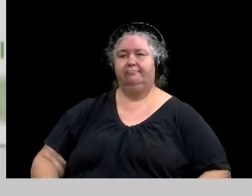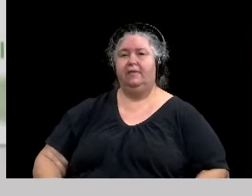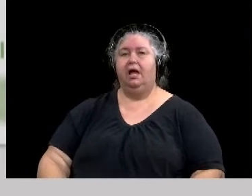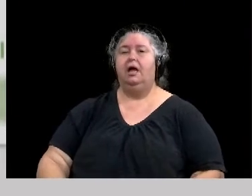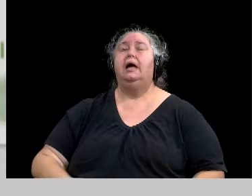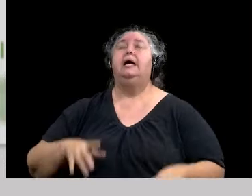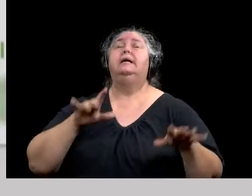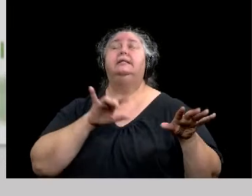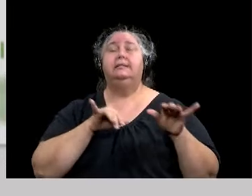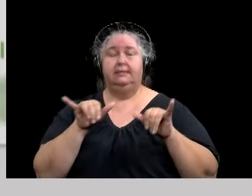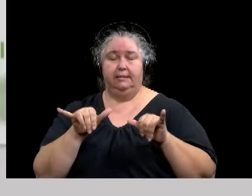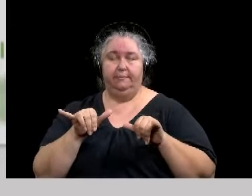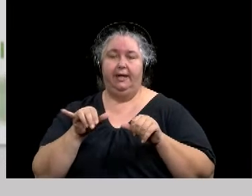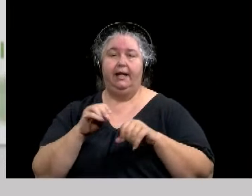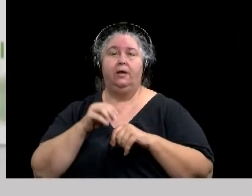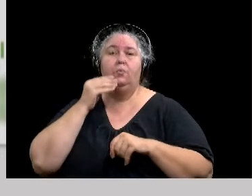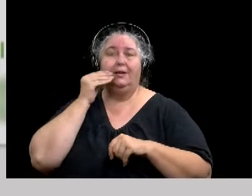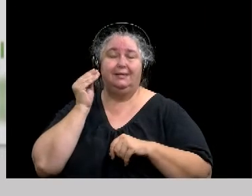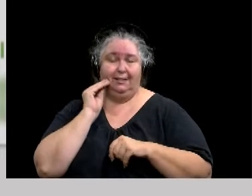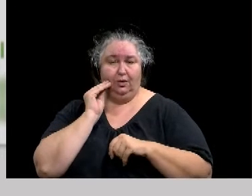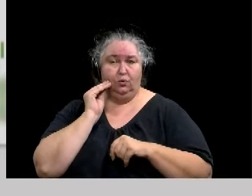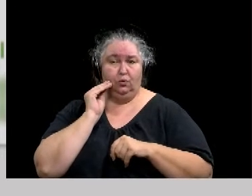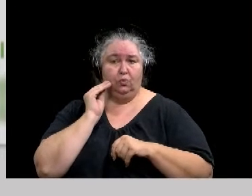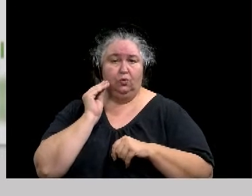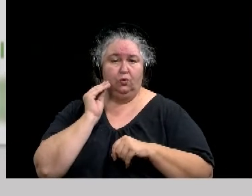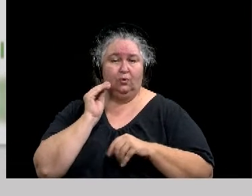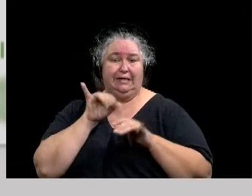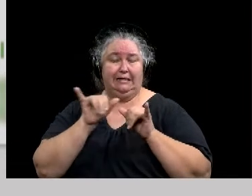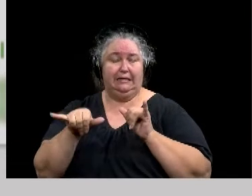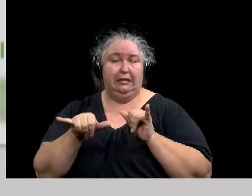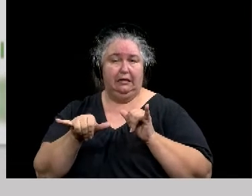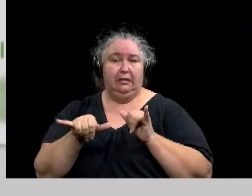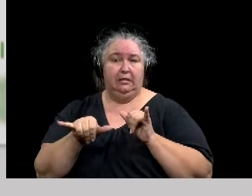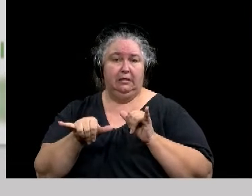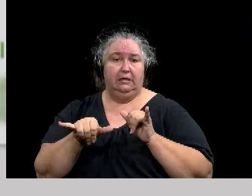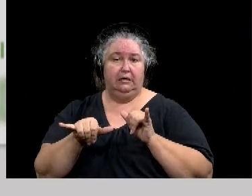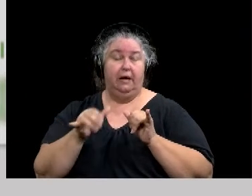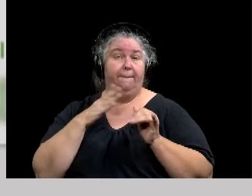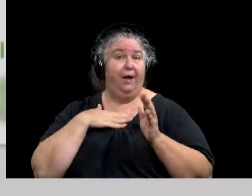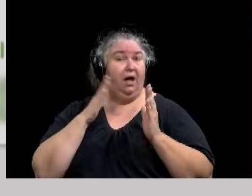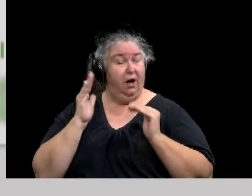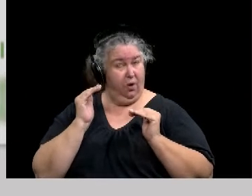el contagio de el coronavirus aquí en nuestras